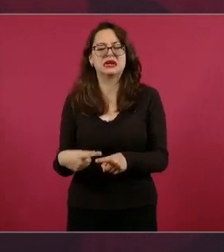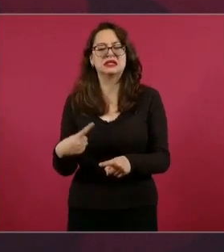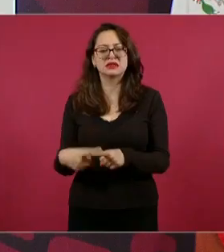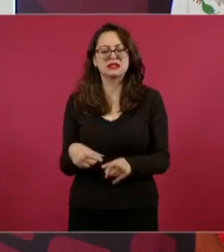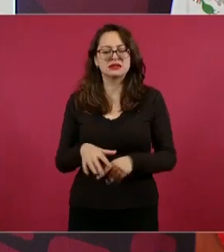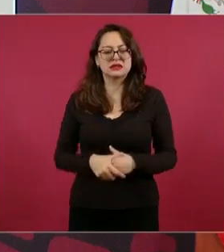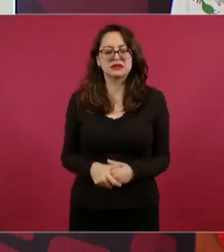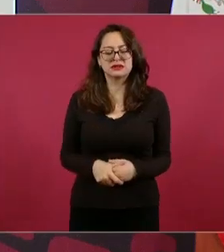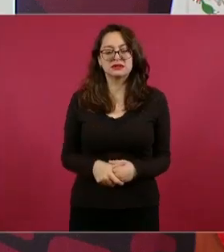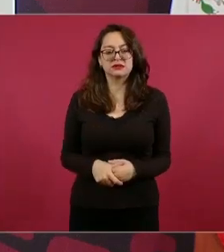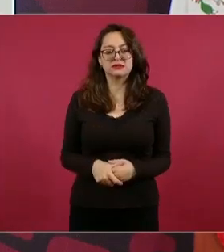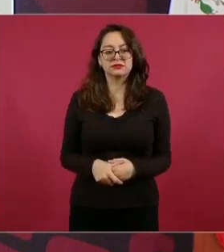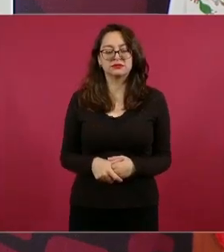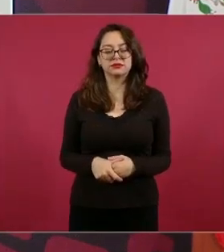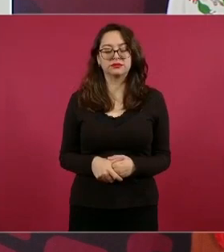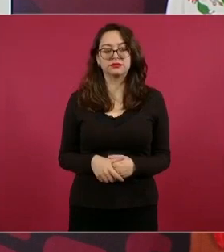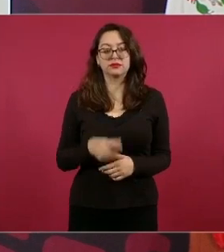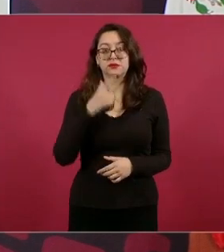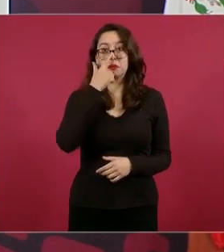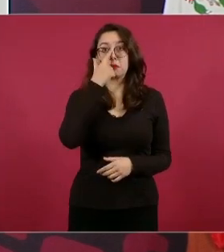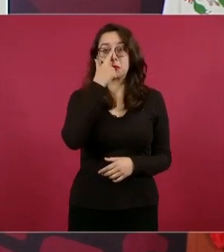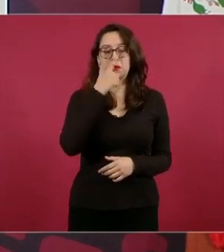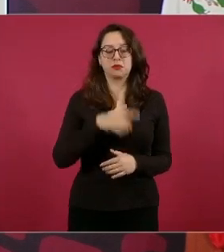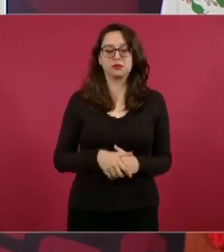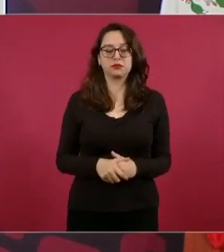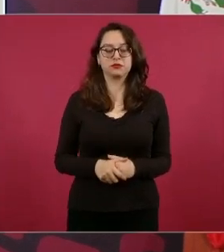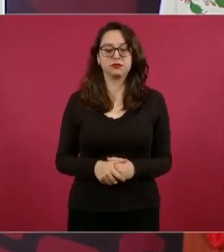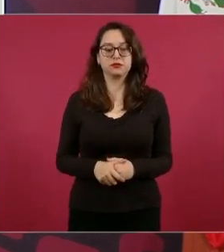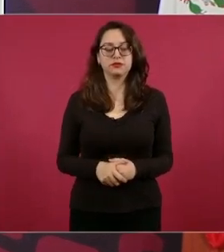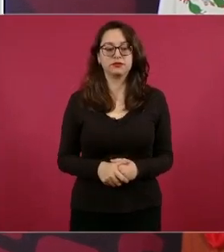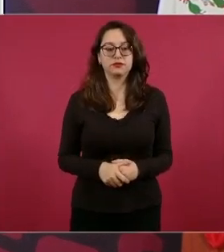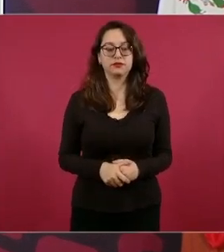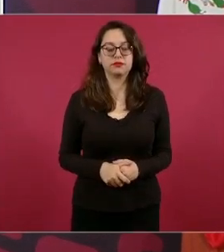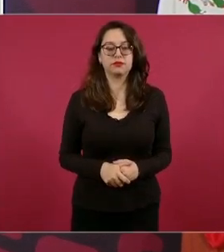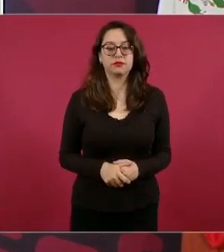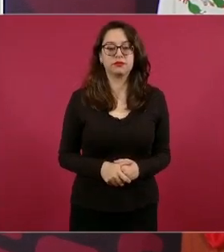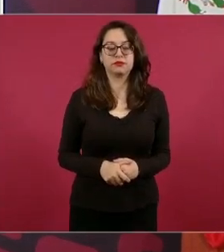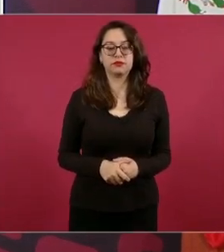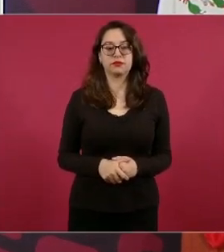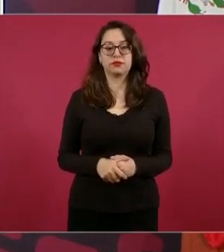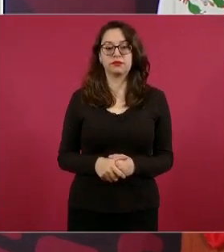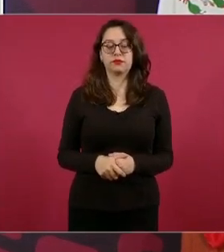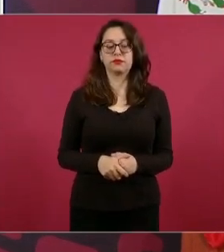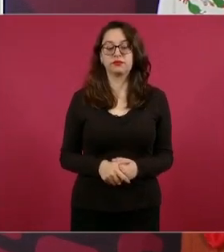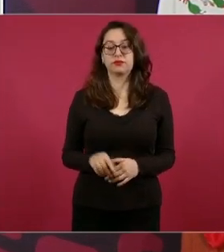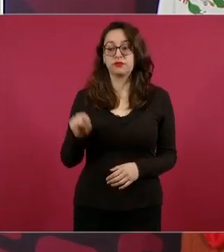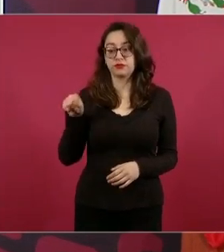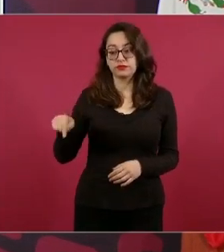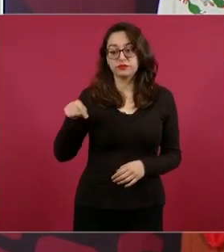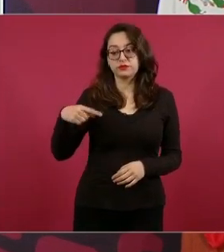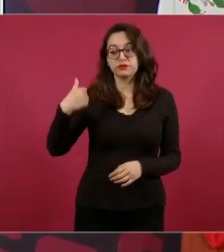¿Quiénes van a estar ahí ya permanentemente, porque vamos a